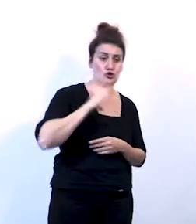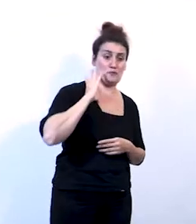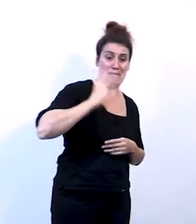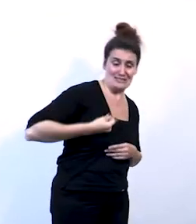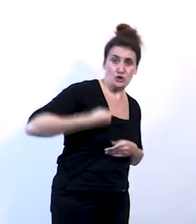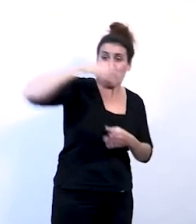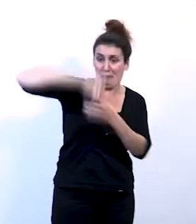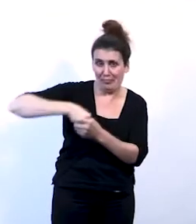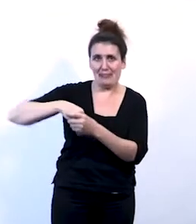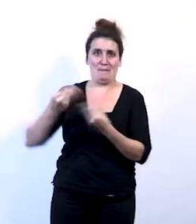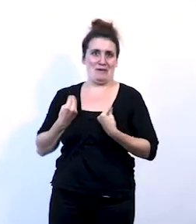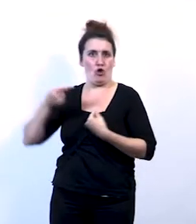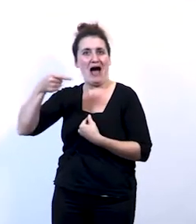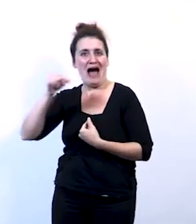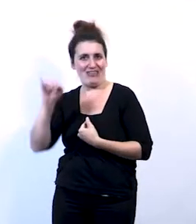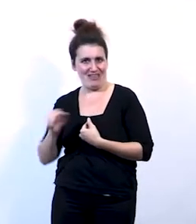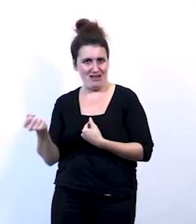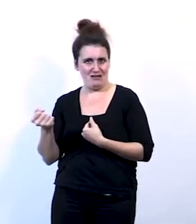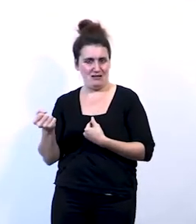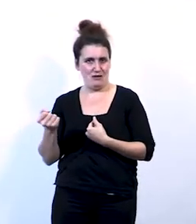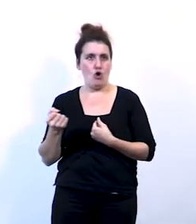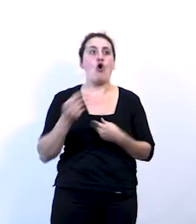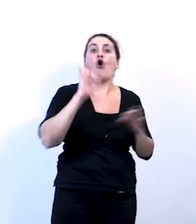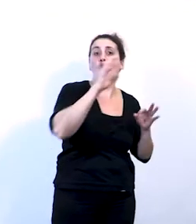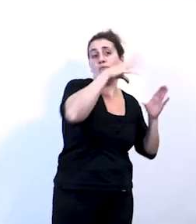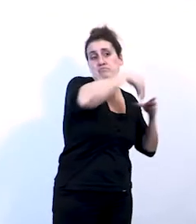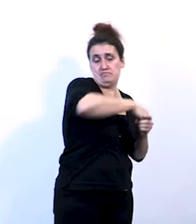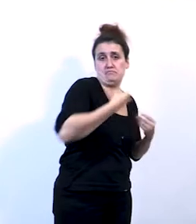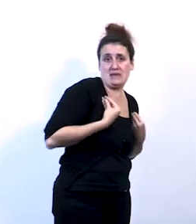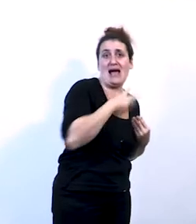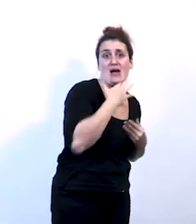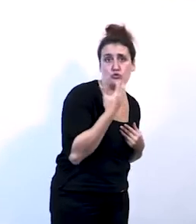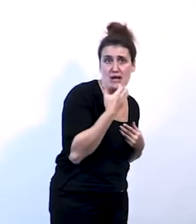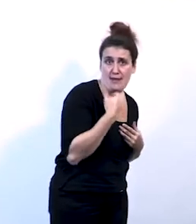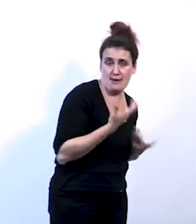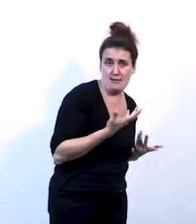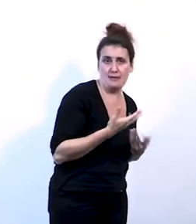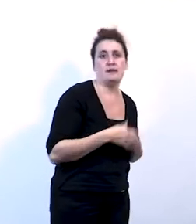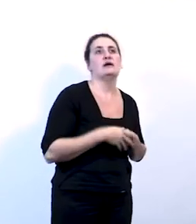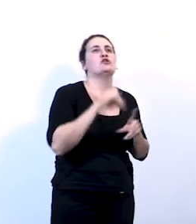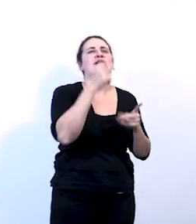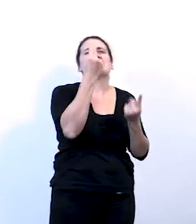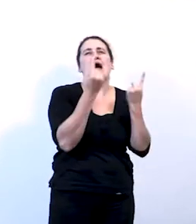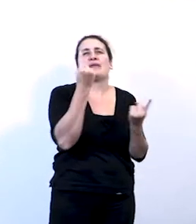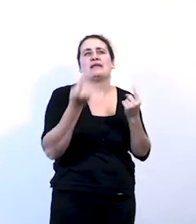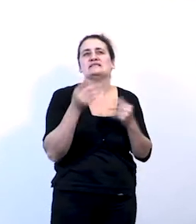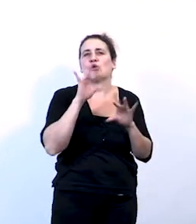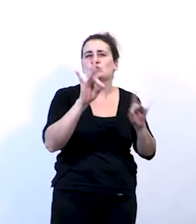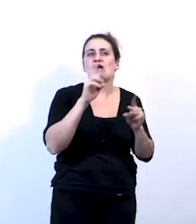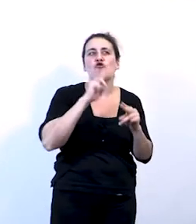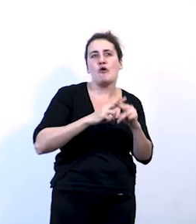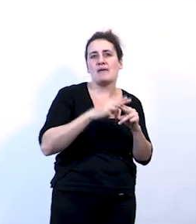Gaza, somos palestinos que vivimos en Jerusalén. Entonces, hay veces en las que se usa el nombre de la